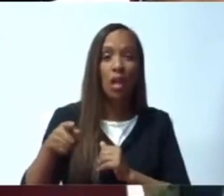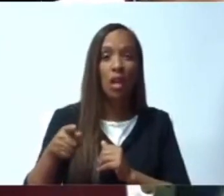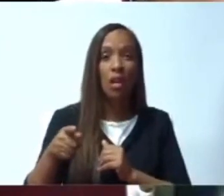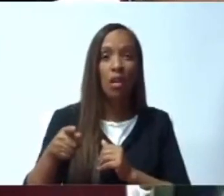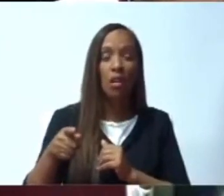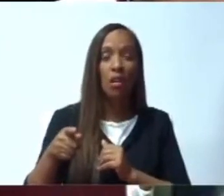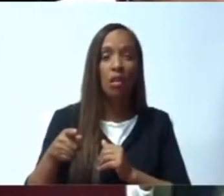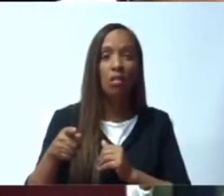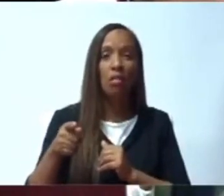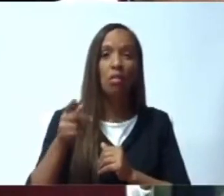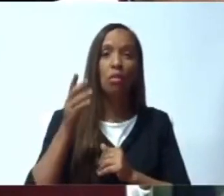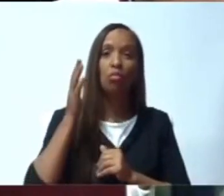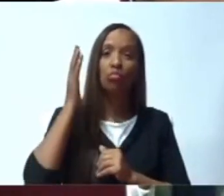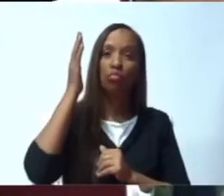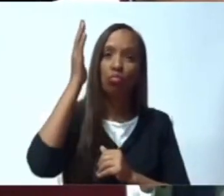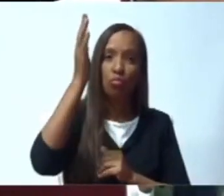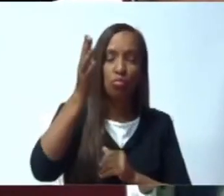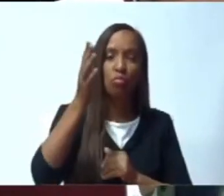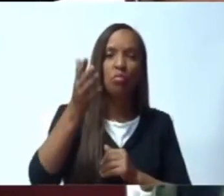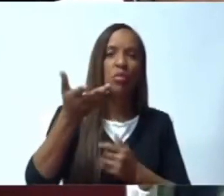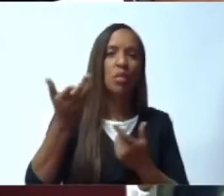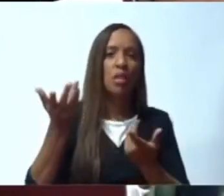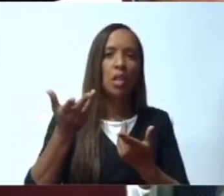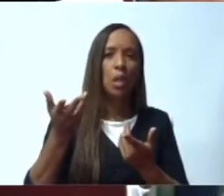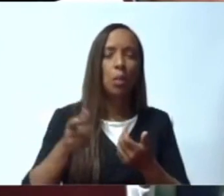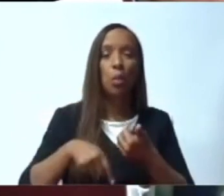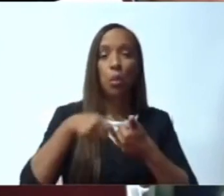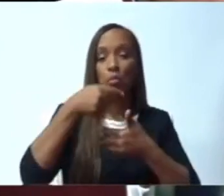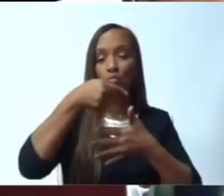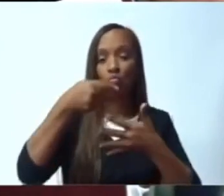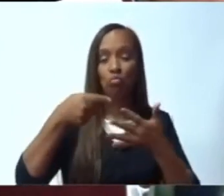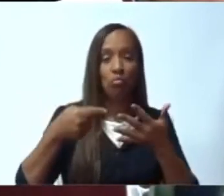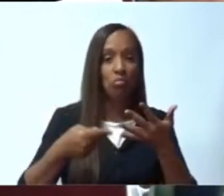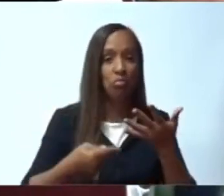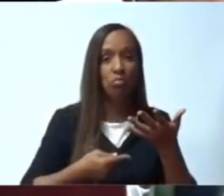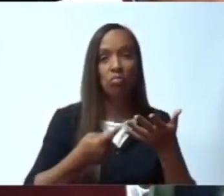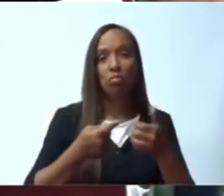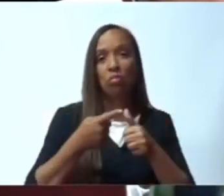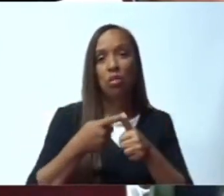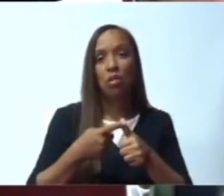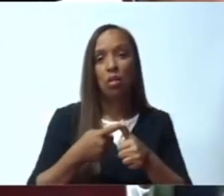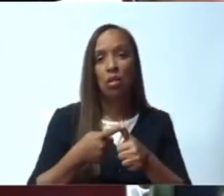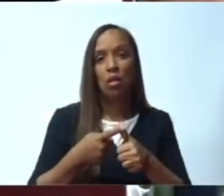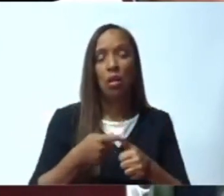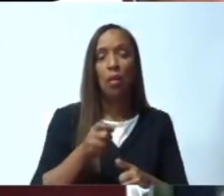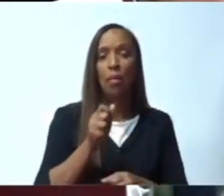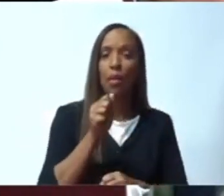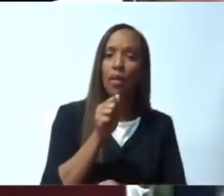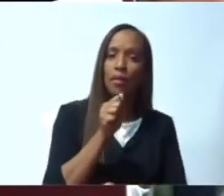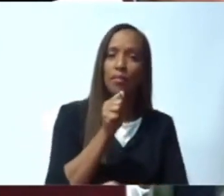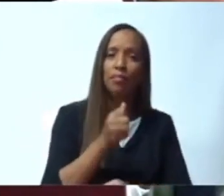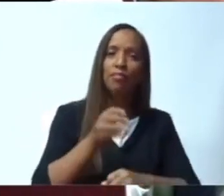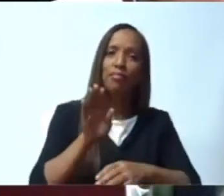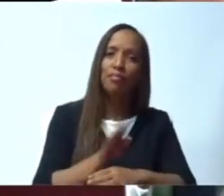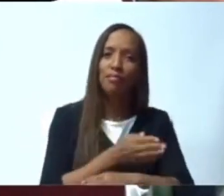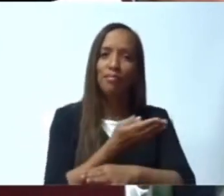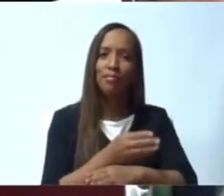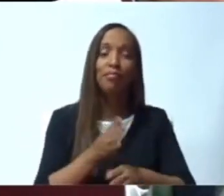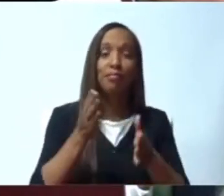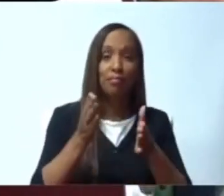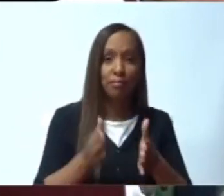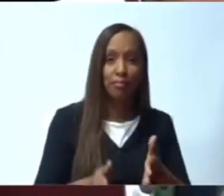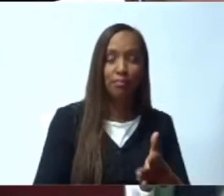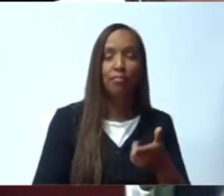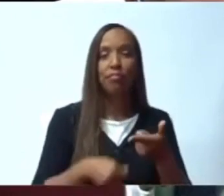sea, una playa de dominicanos y dominicanas que se sentirán muy a gusto al ver su